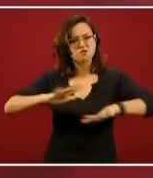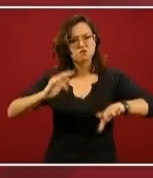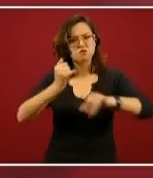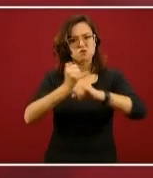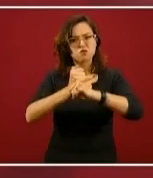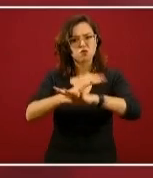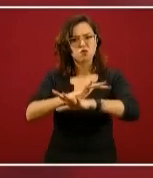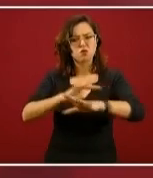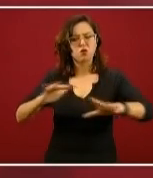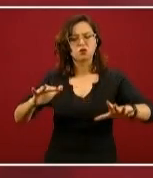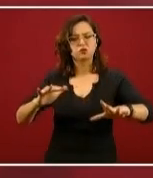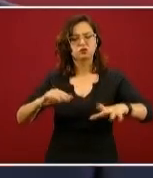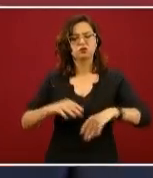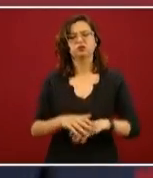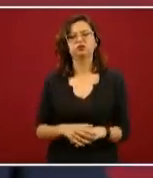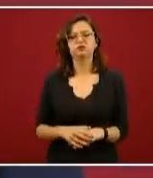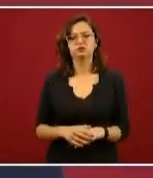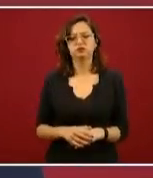antes